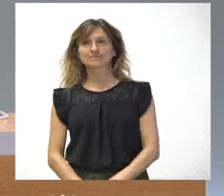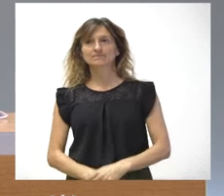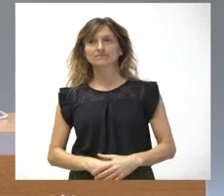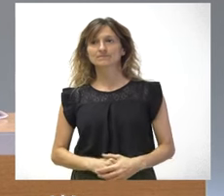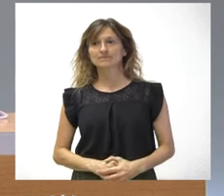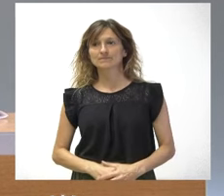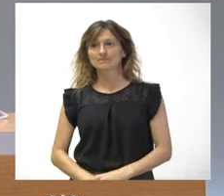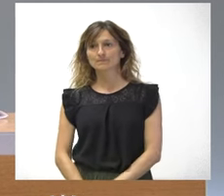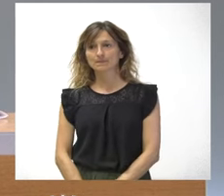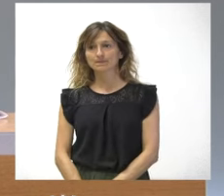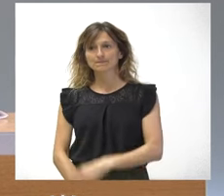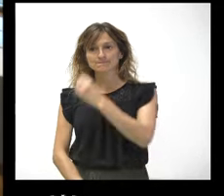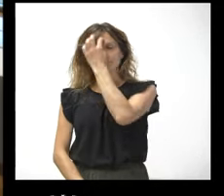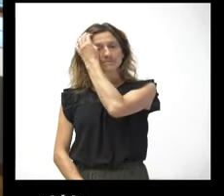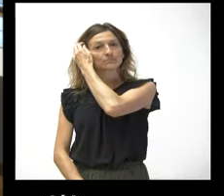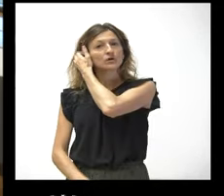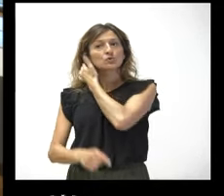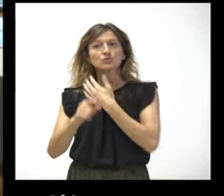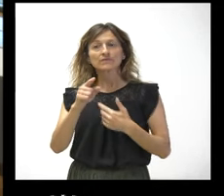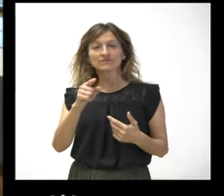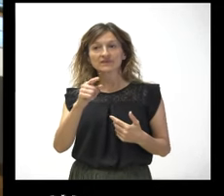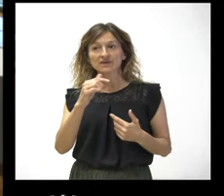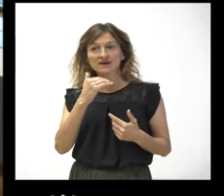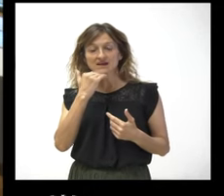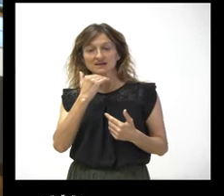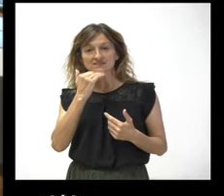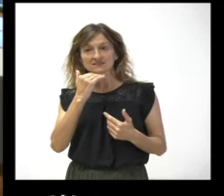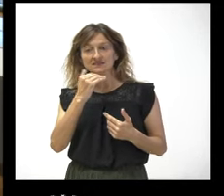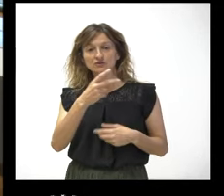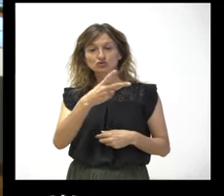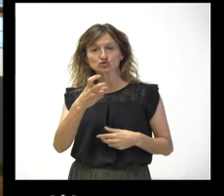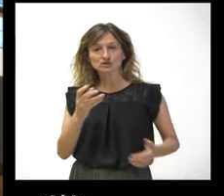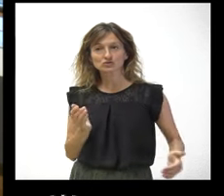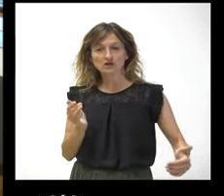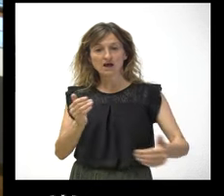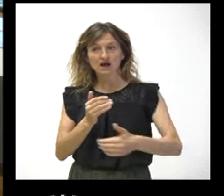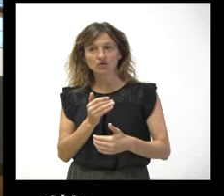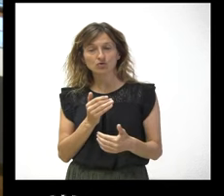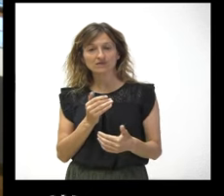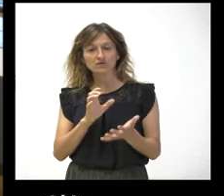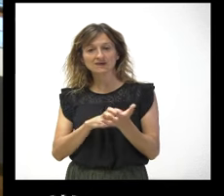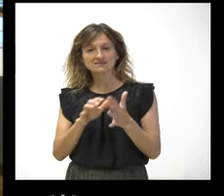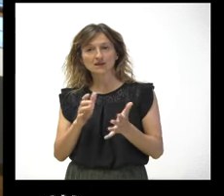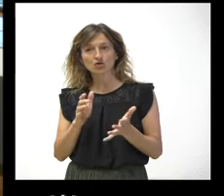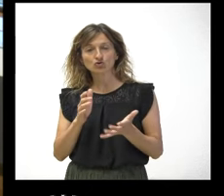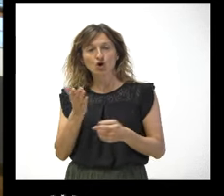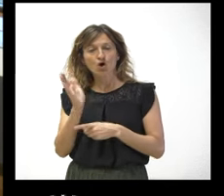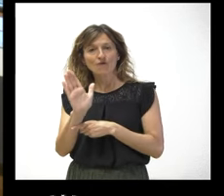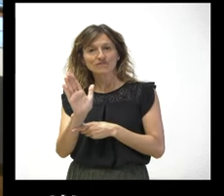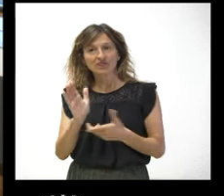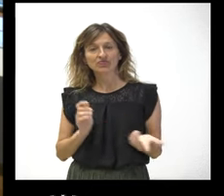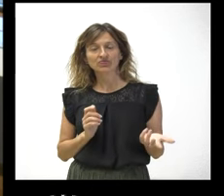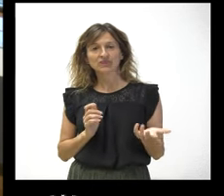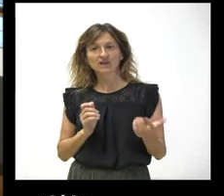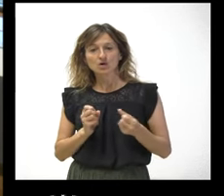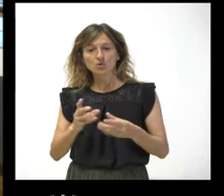dice que la capacidad está prácticamente mermada al haber acogido a 200 eh Qué es lo que está ofreciendo casti León Qué espacio quedaría para poder acoger